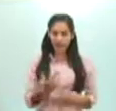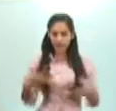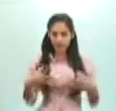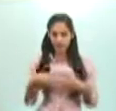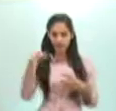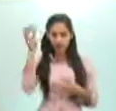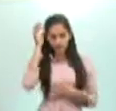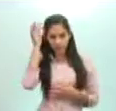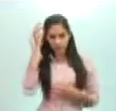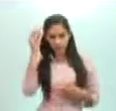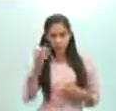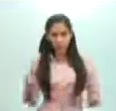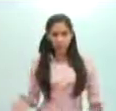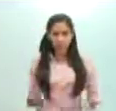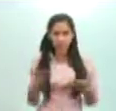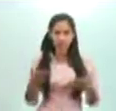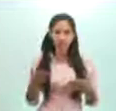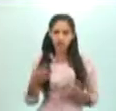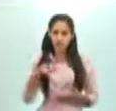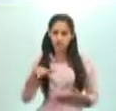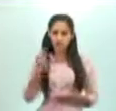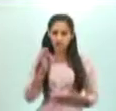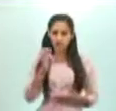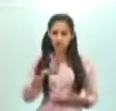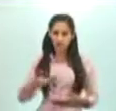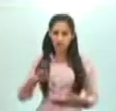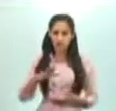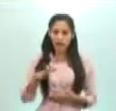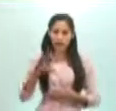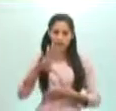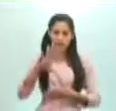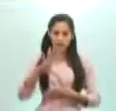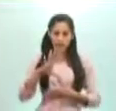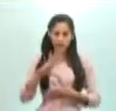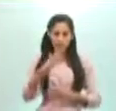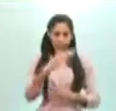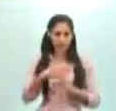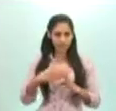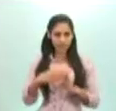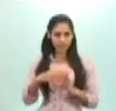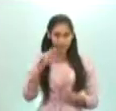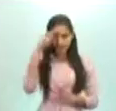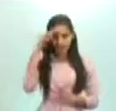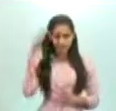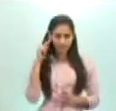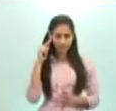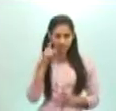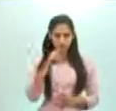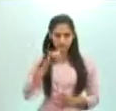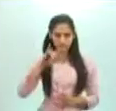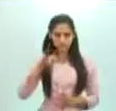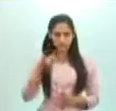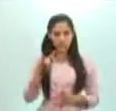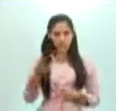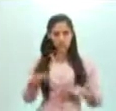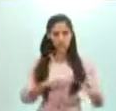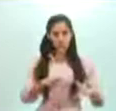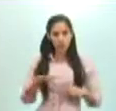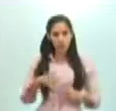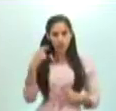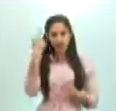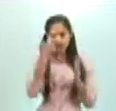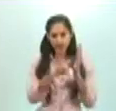desarrolló fundamentalmente en Europa y América en la primera mitad del siglo XIX. Este movimiento se